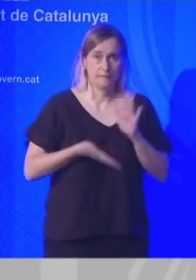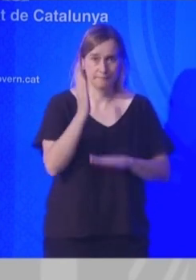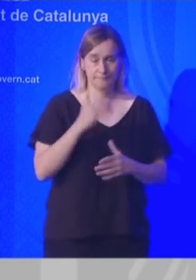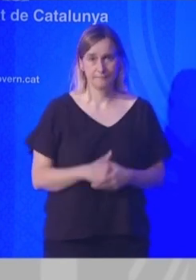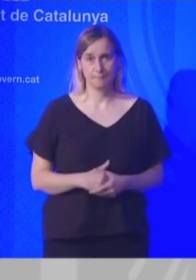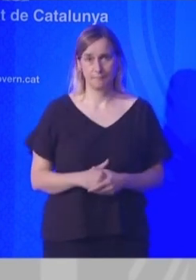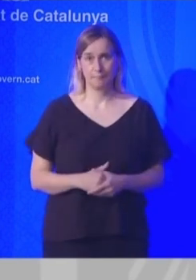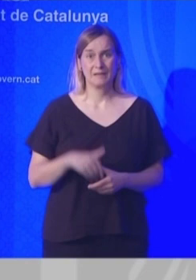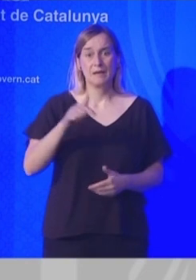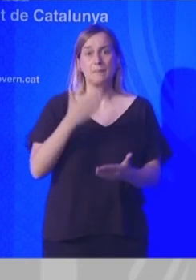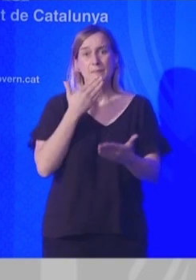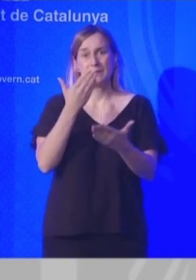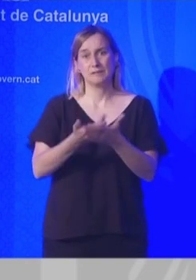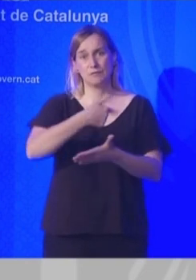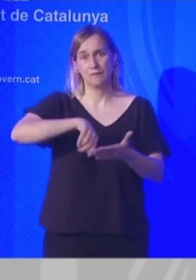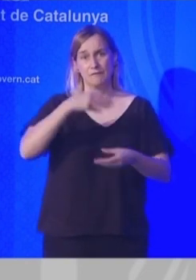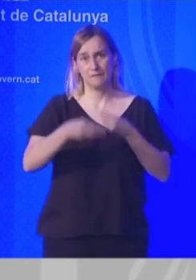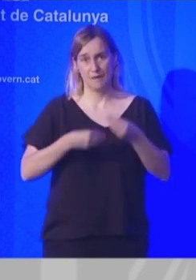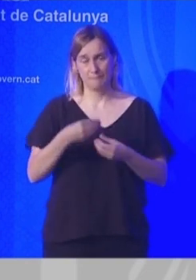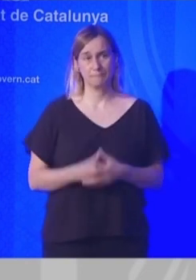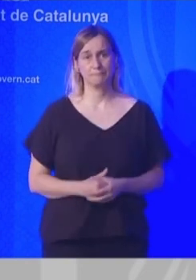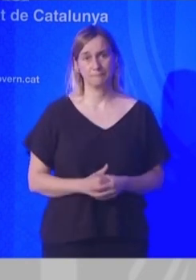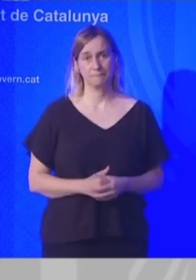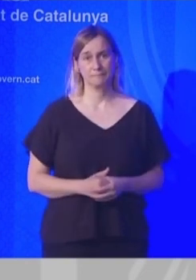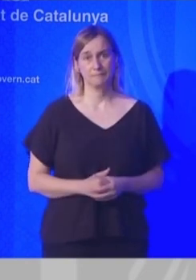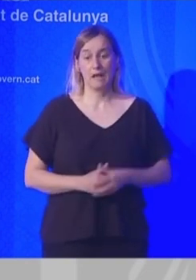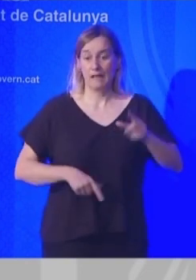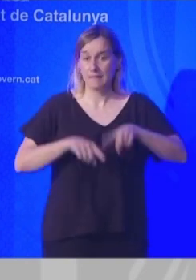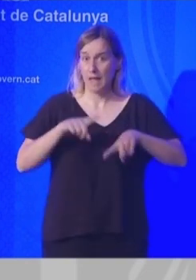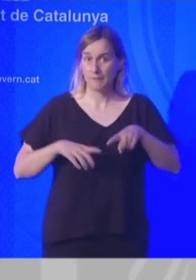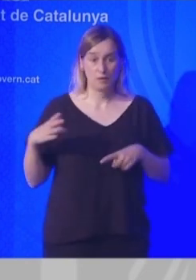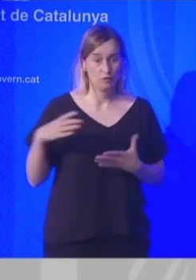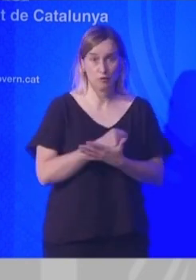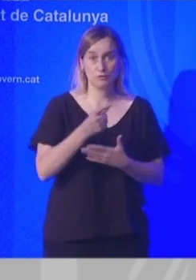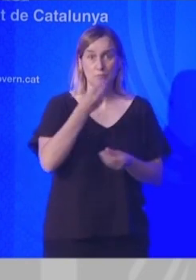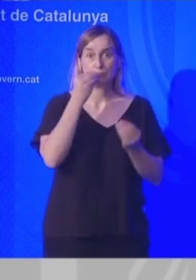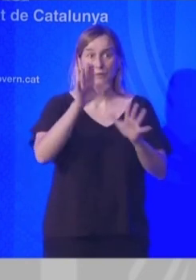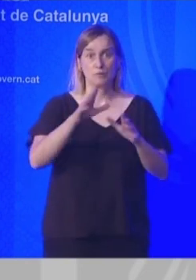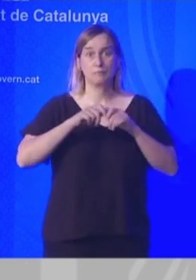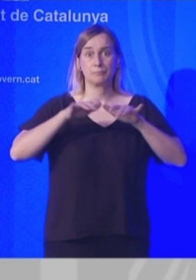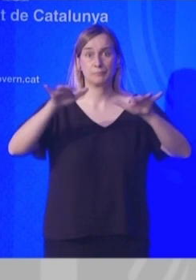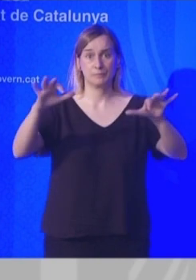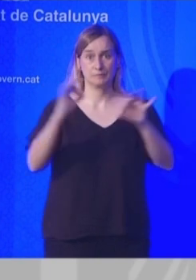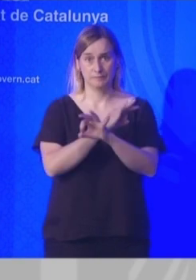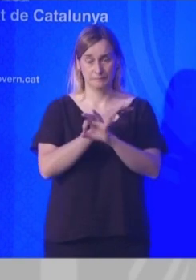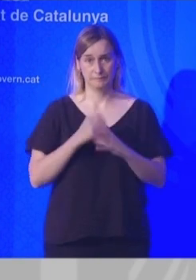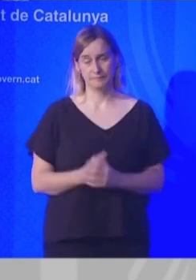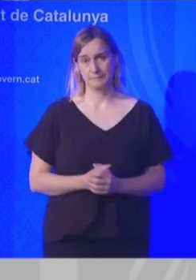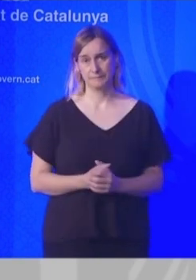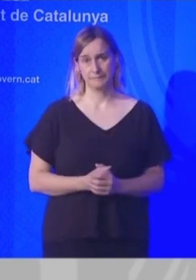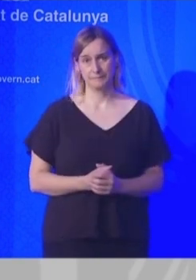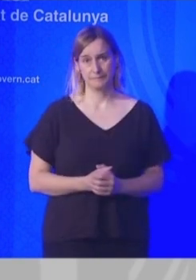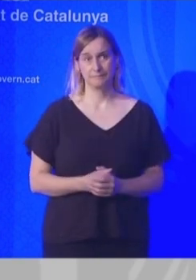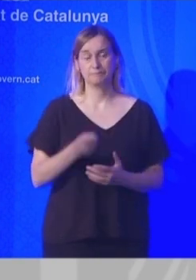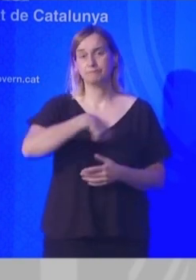esta es nuestra petición dependemos de todos ustedes para detener la propagación del contagio en todas partes y también